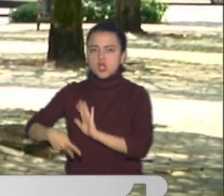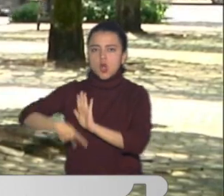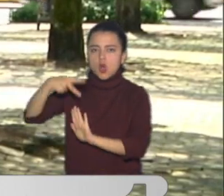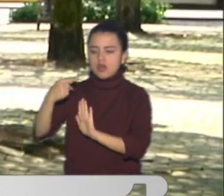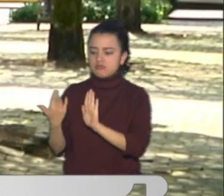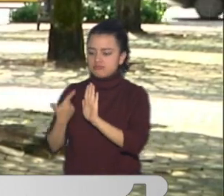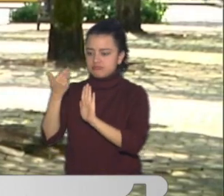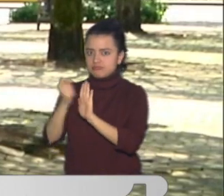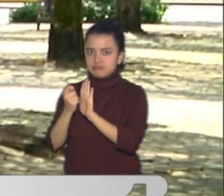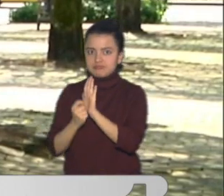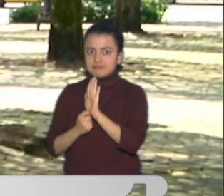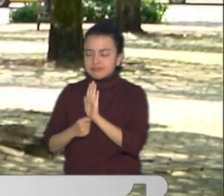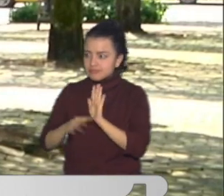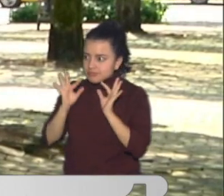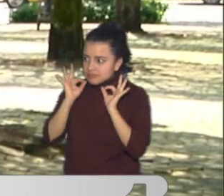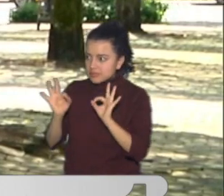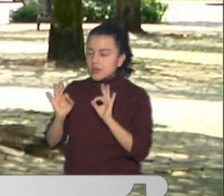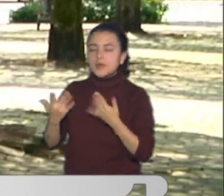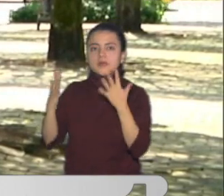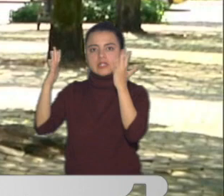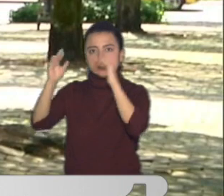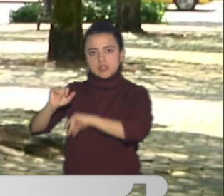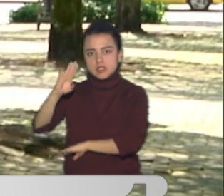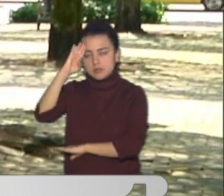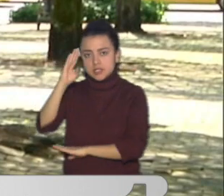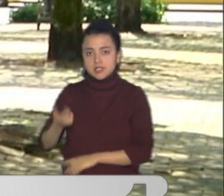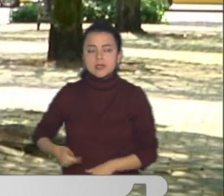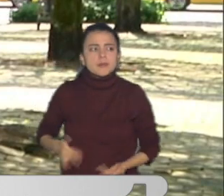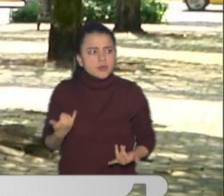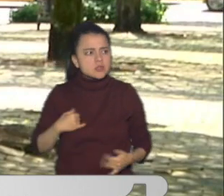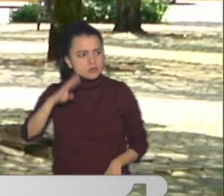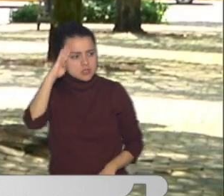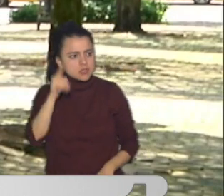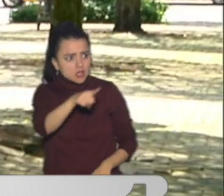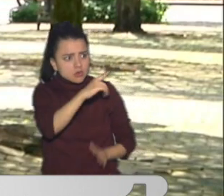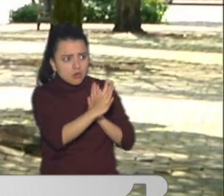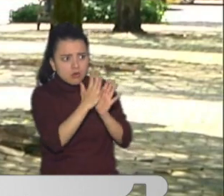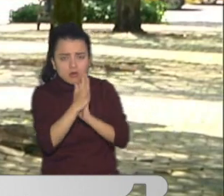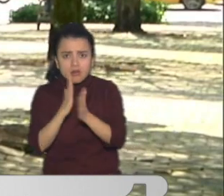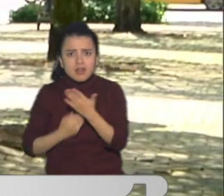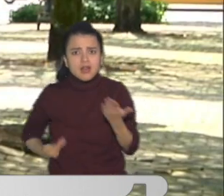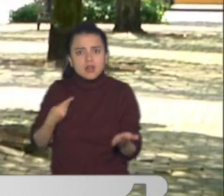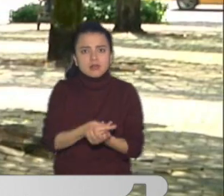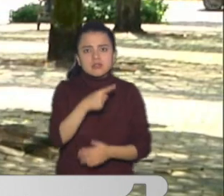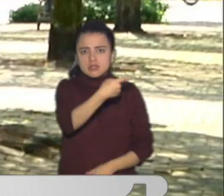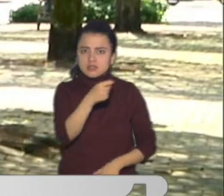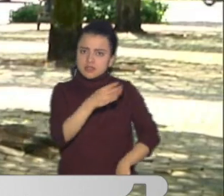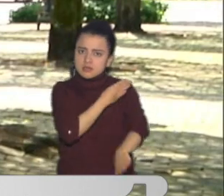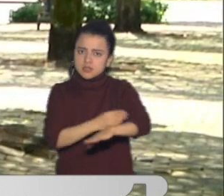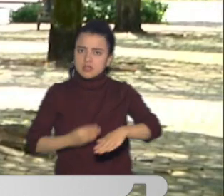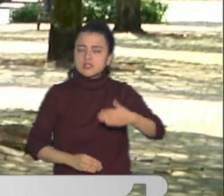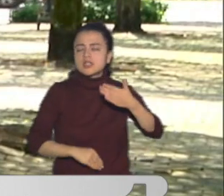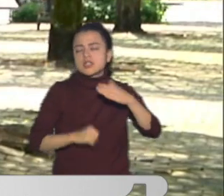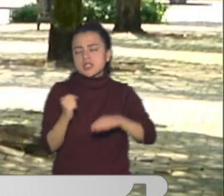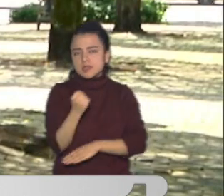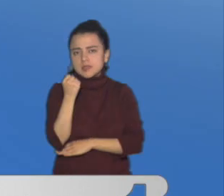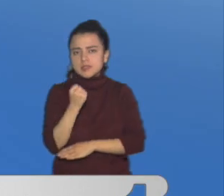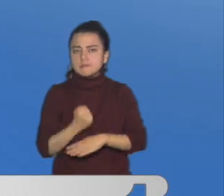también felicitaciones en su hoja de vida. La policía ofreció una recompensa de hasta 100 millones de pesos por información de los